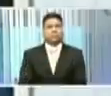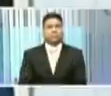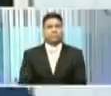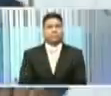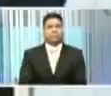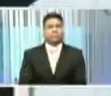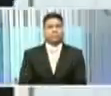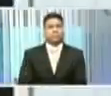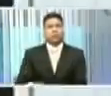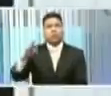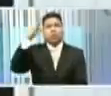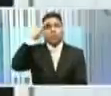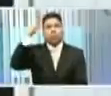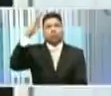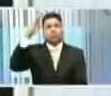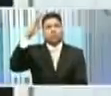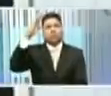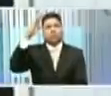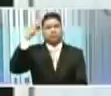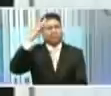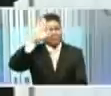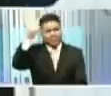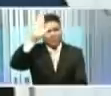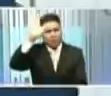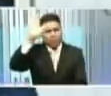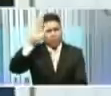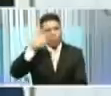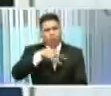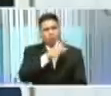Un saludo a la Universidad Nacional